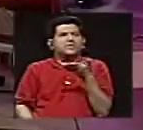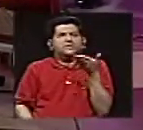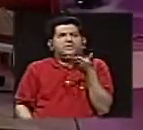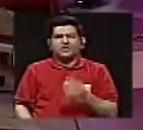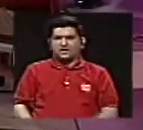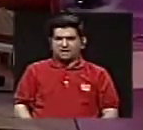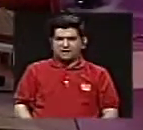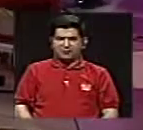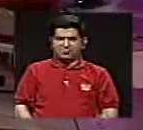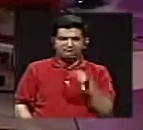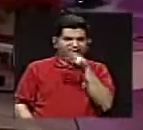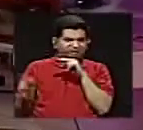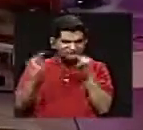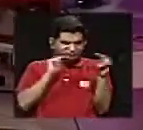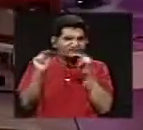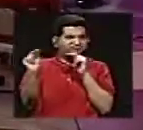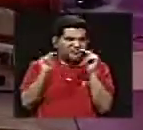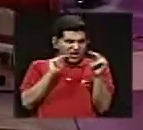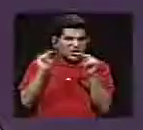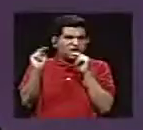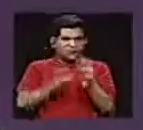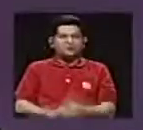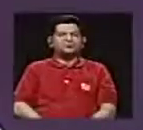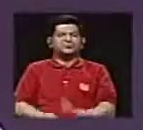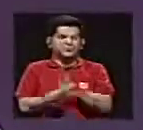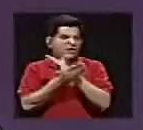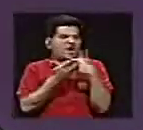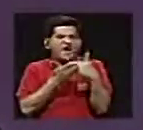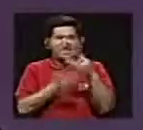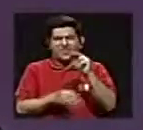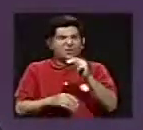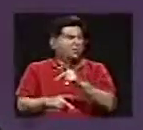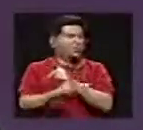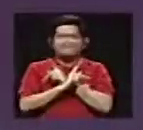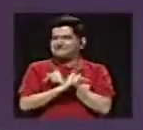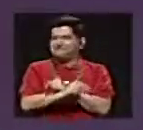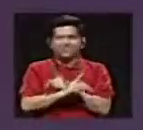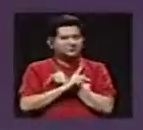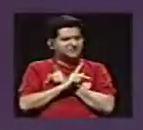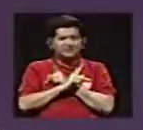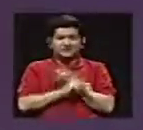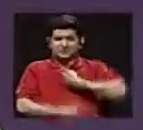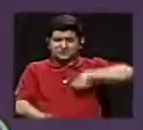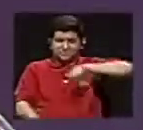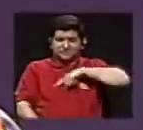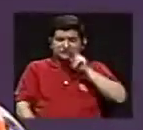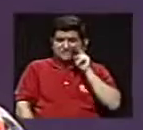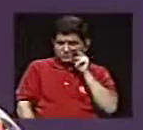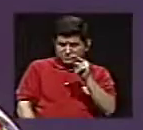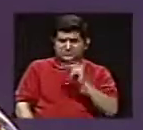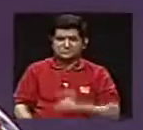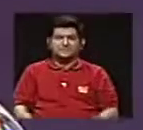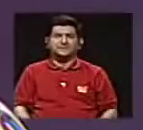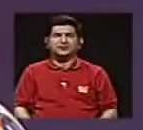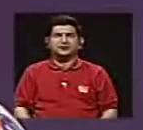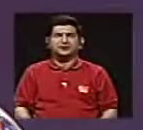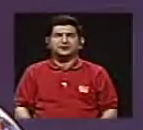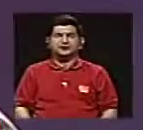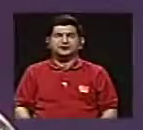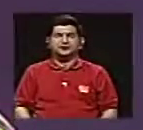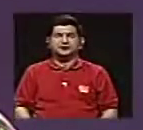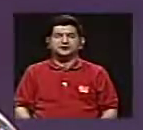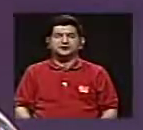de negocio, algo. No es para proteger, porque hemos visto que